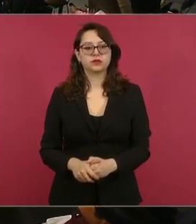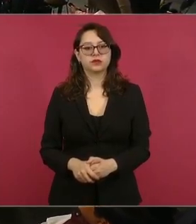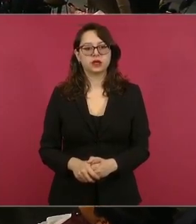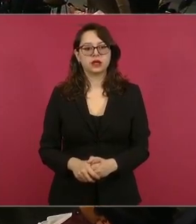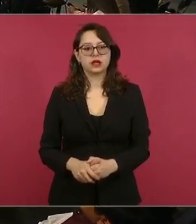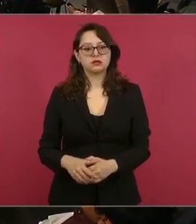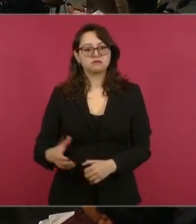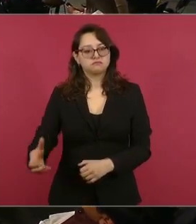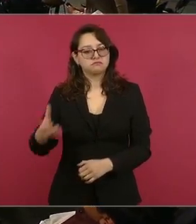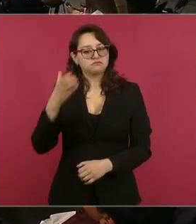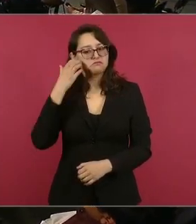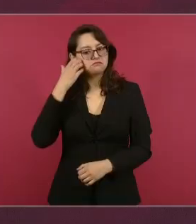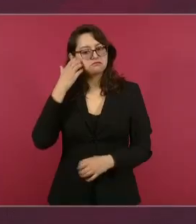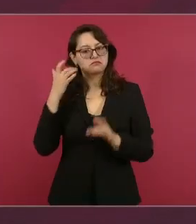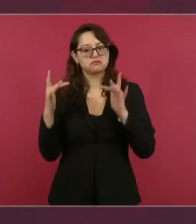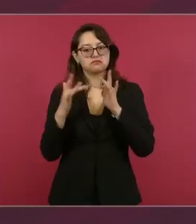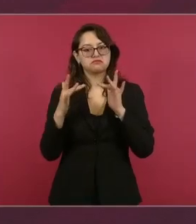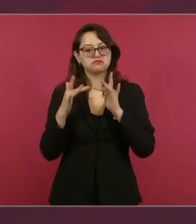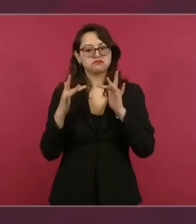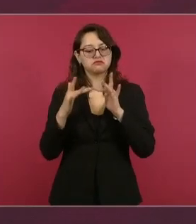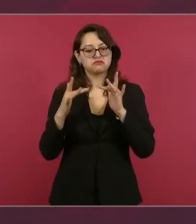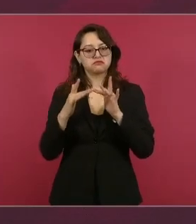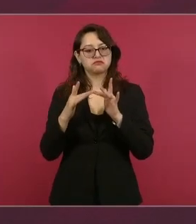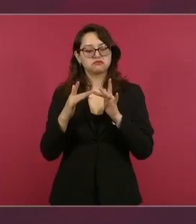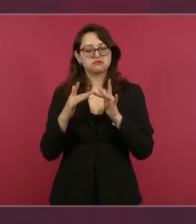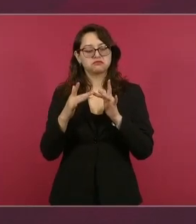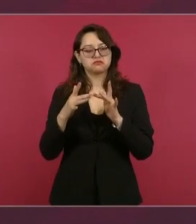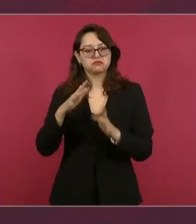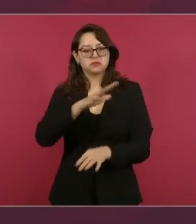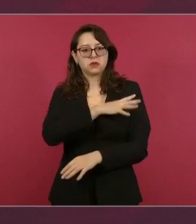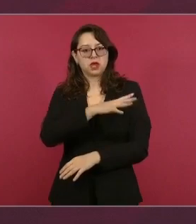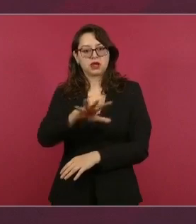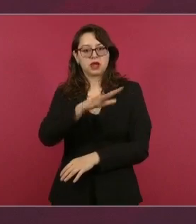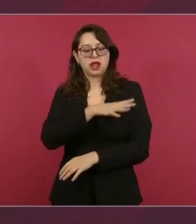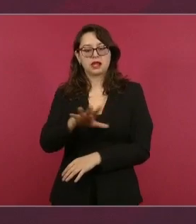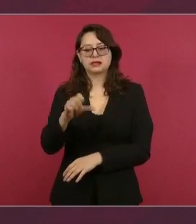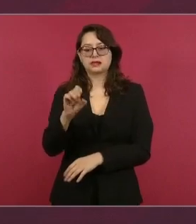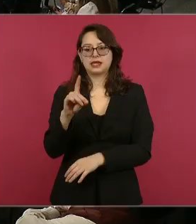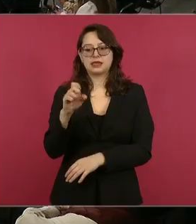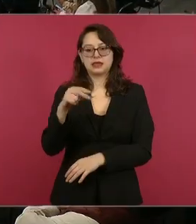con el general secretario. General, le escuchamos.